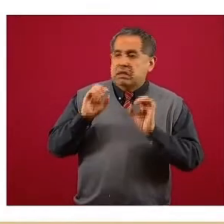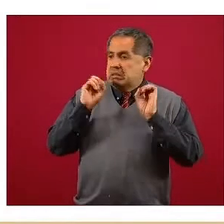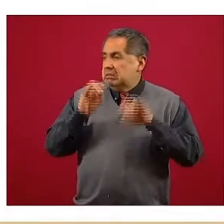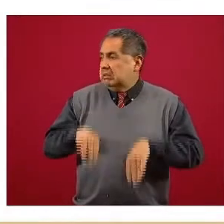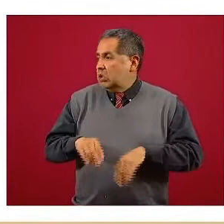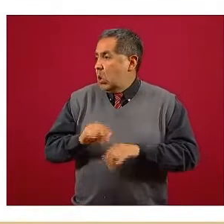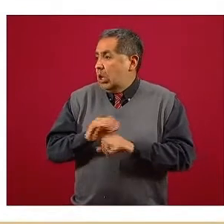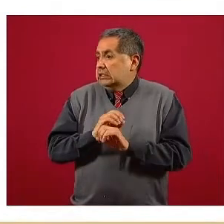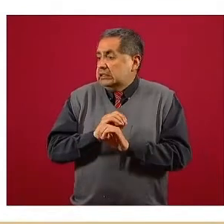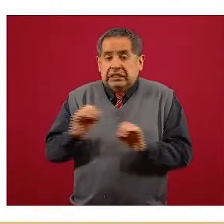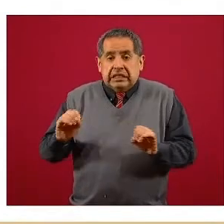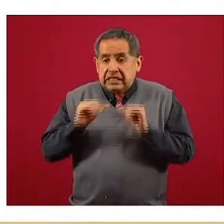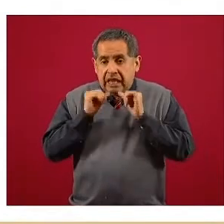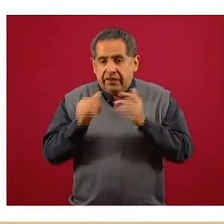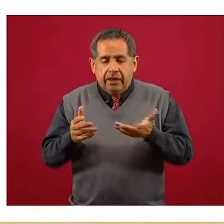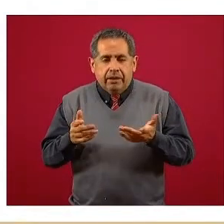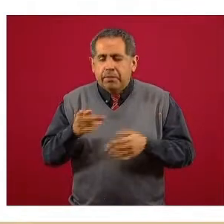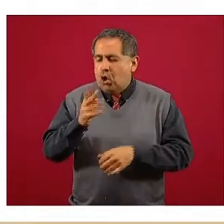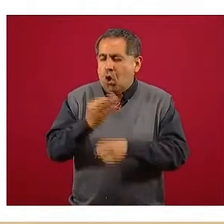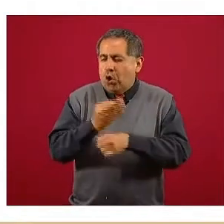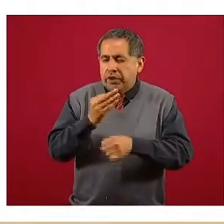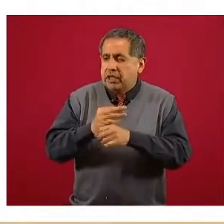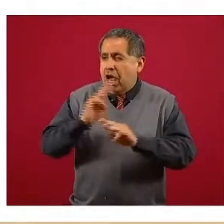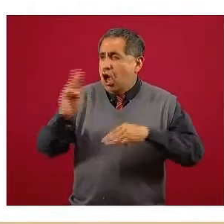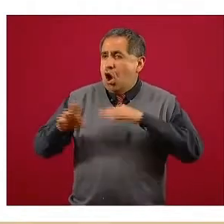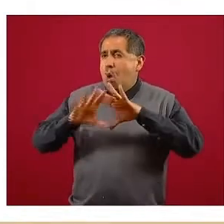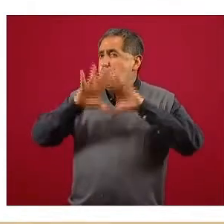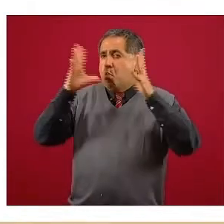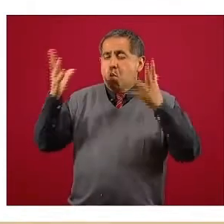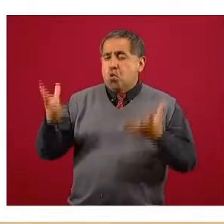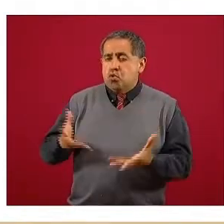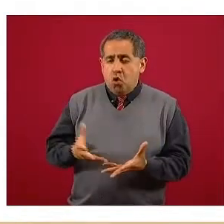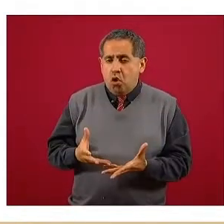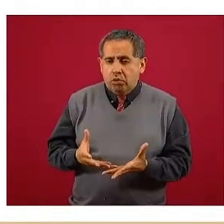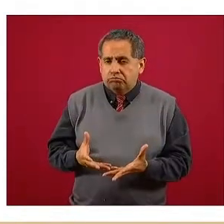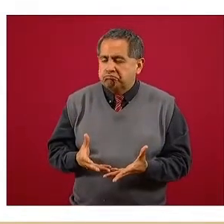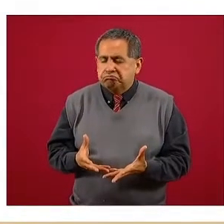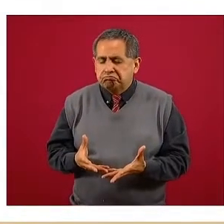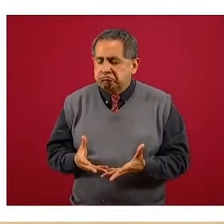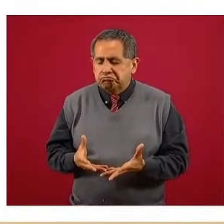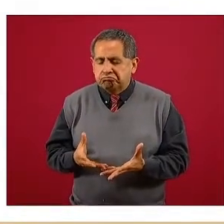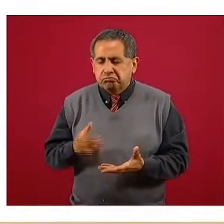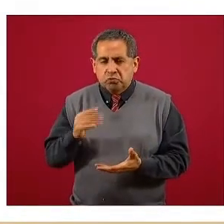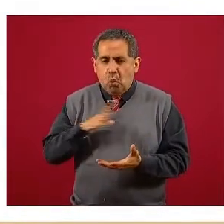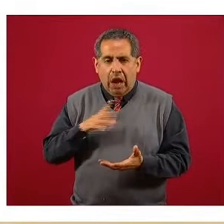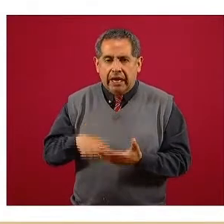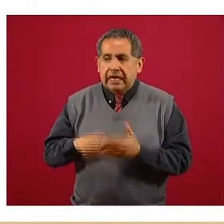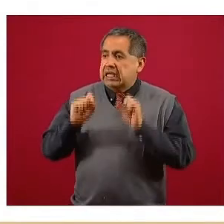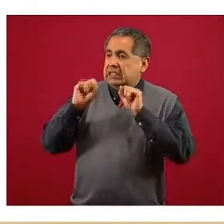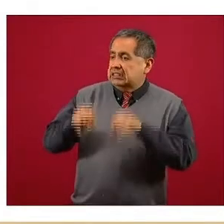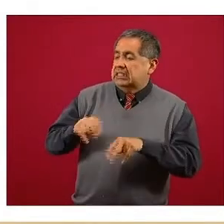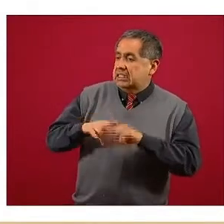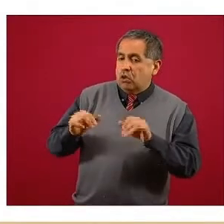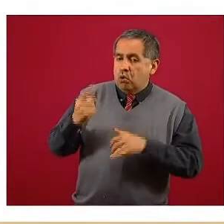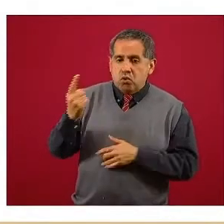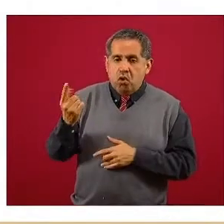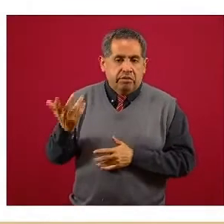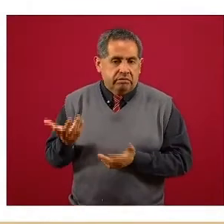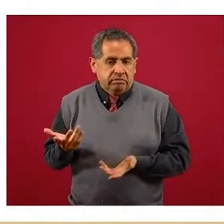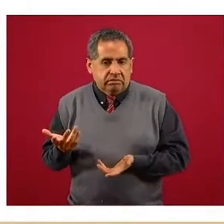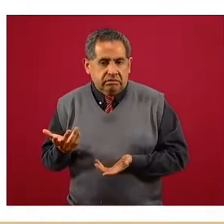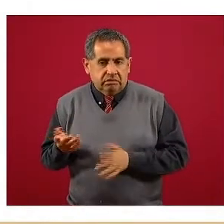este momento prácticamente todo el mundo, ¿no? se encuentra dentro de las tres categorías que señalamos en el marco azul, que